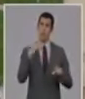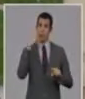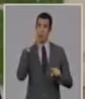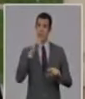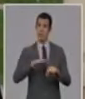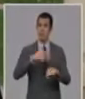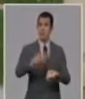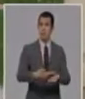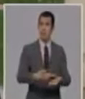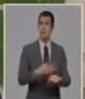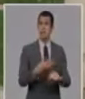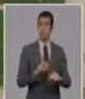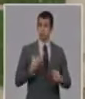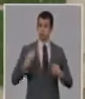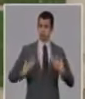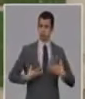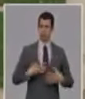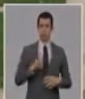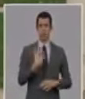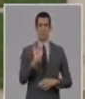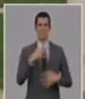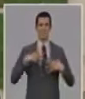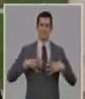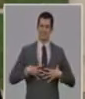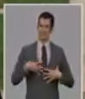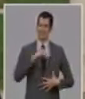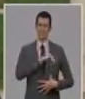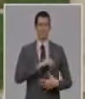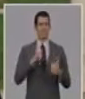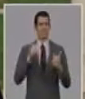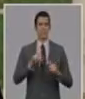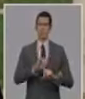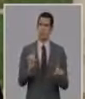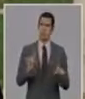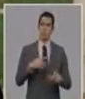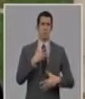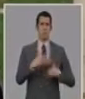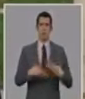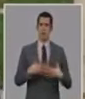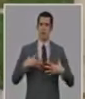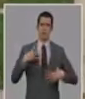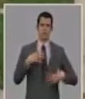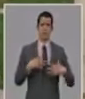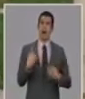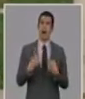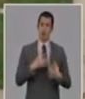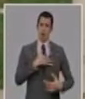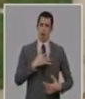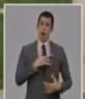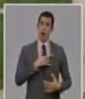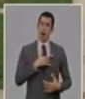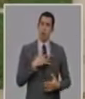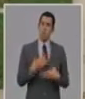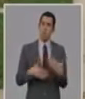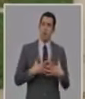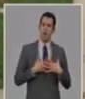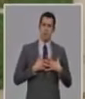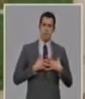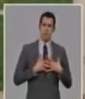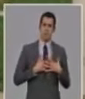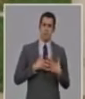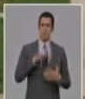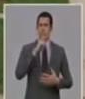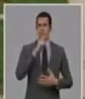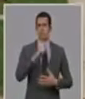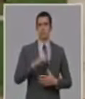de manjar el cuerpo todavía que tiene, inclusive el mismo corazón, que no conocía eso, lo trajo que